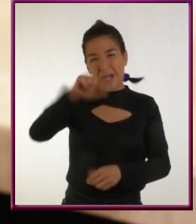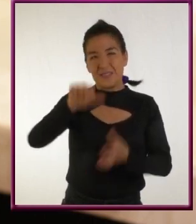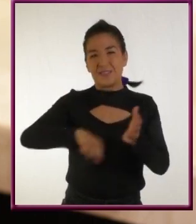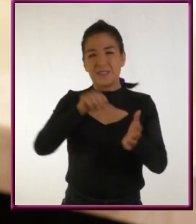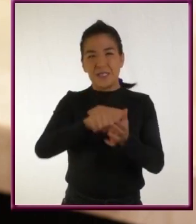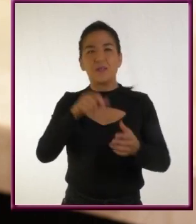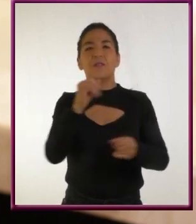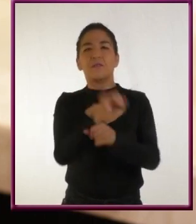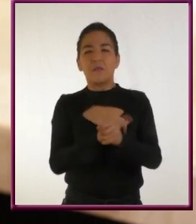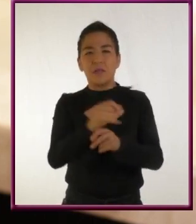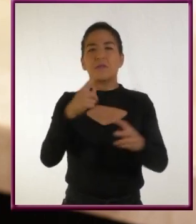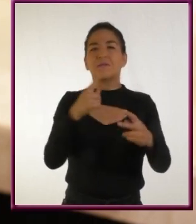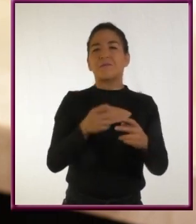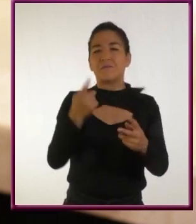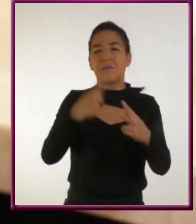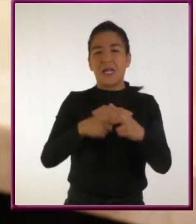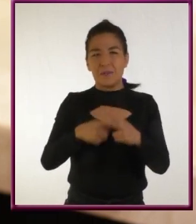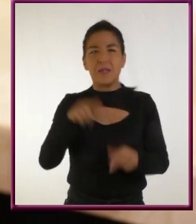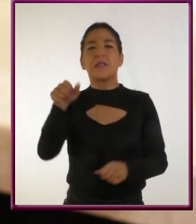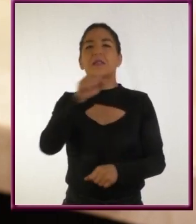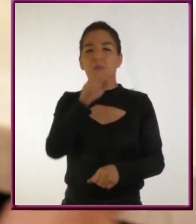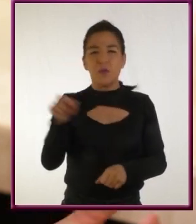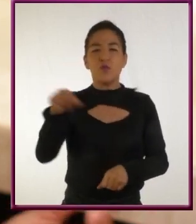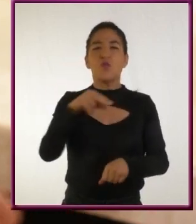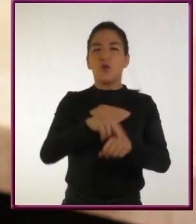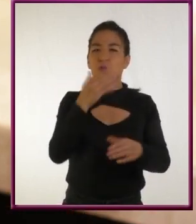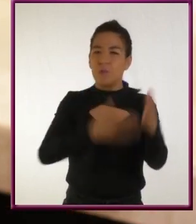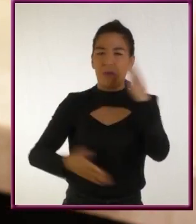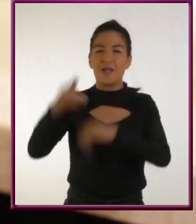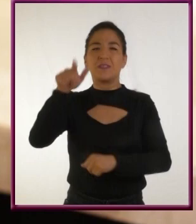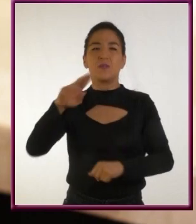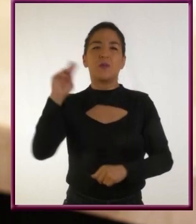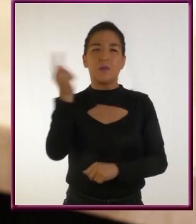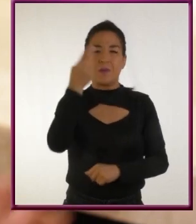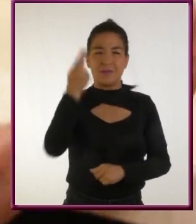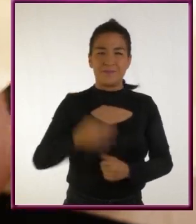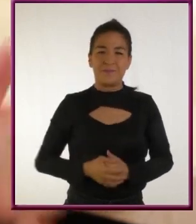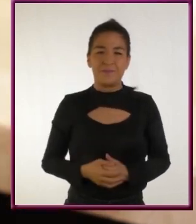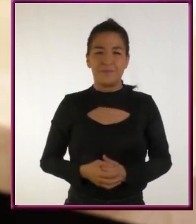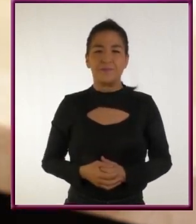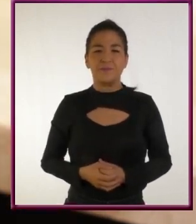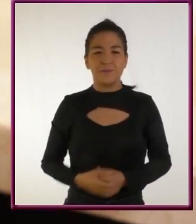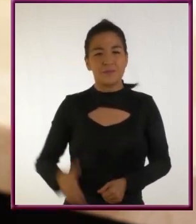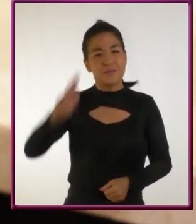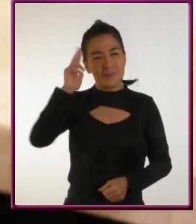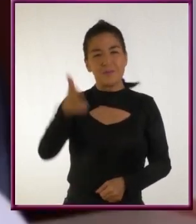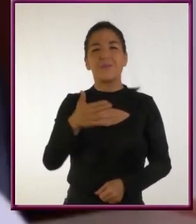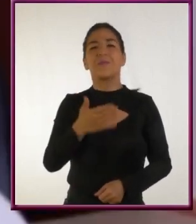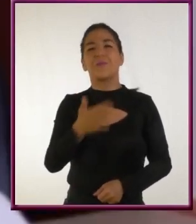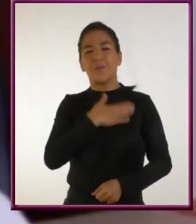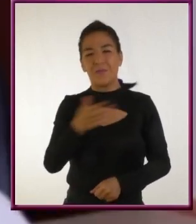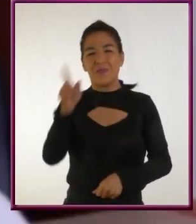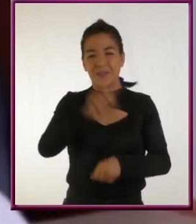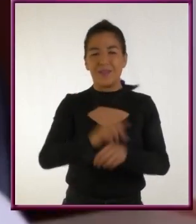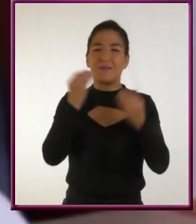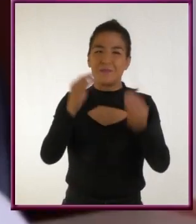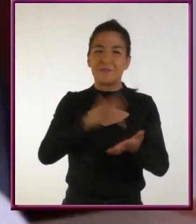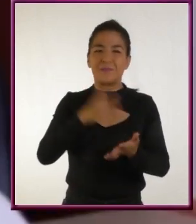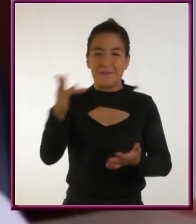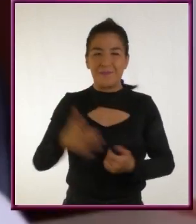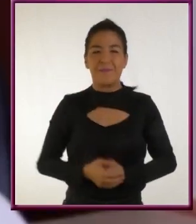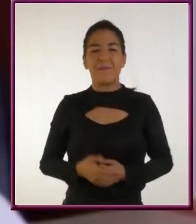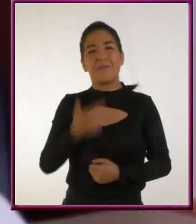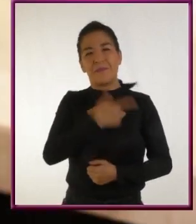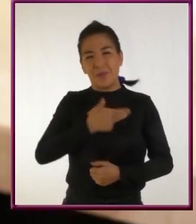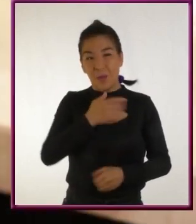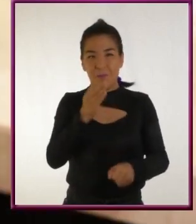Médica del Centro de Investigación en Matemáticas CIMAT y también doctor en Matemáticas por la Universidad de Harvard. ¿Qué tal, doctor? ¿Cómo está? ¿Qué tal? Muy buenos días. Muy